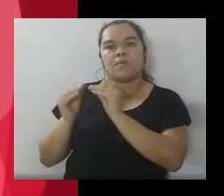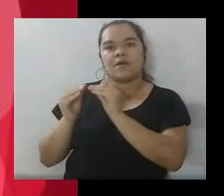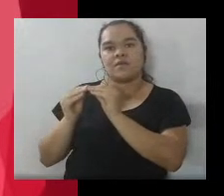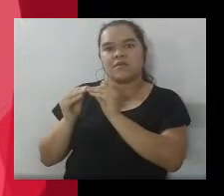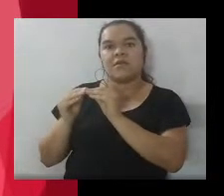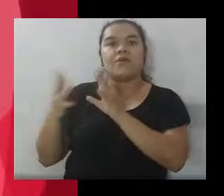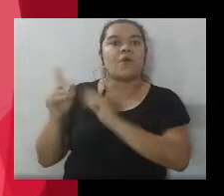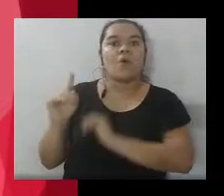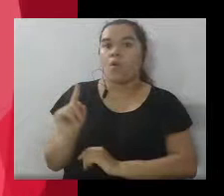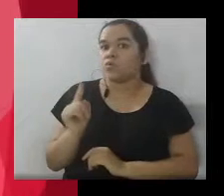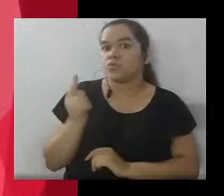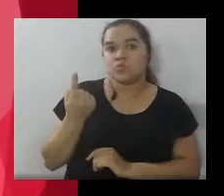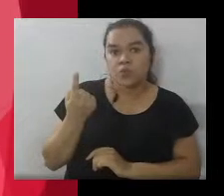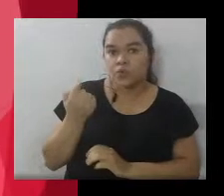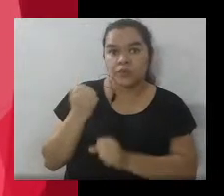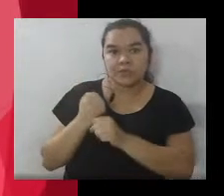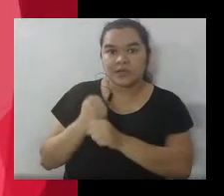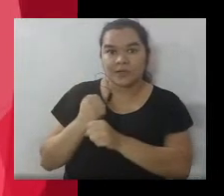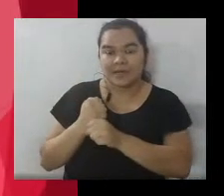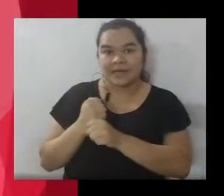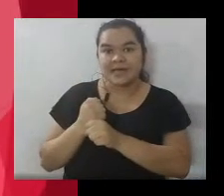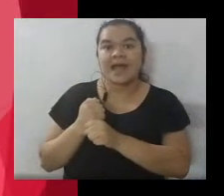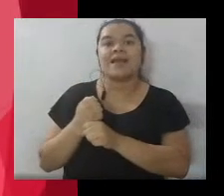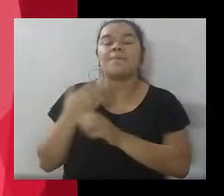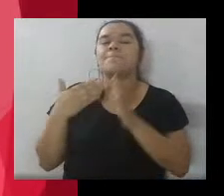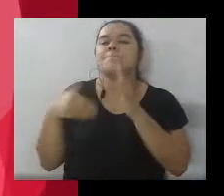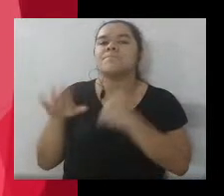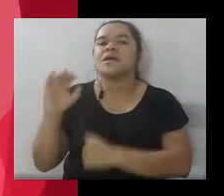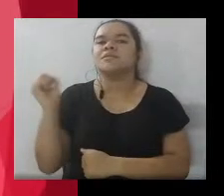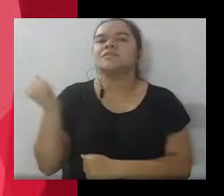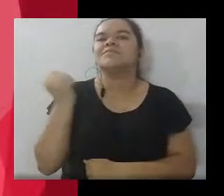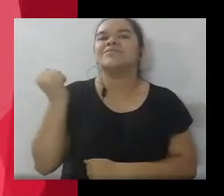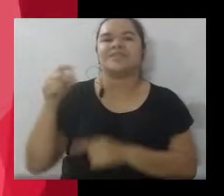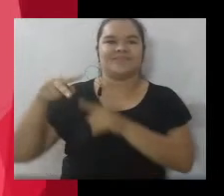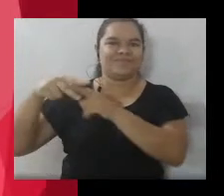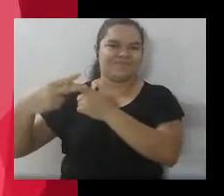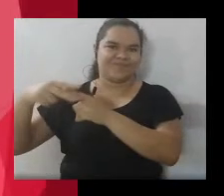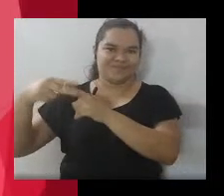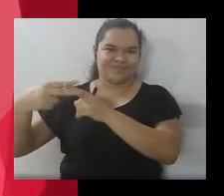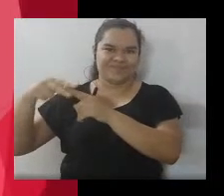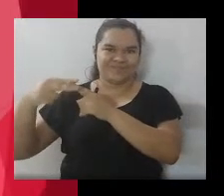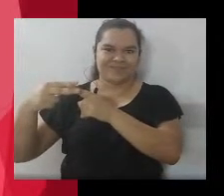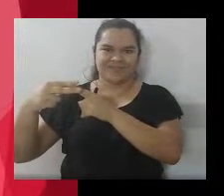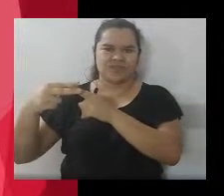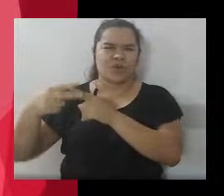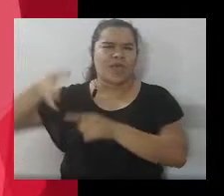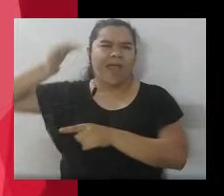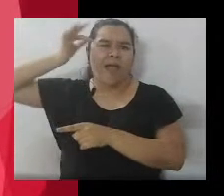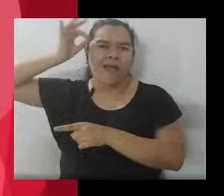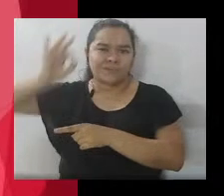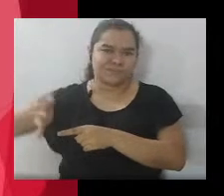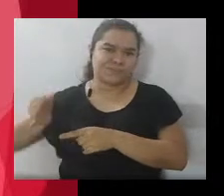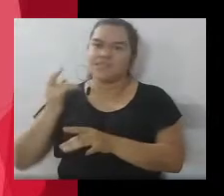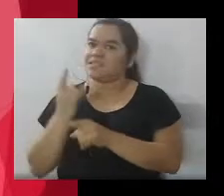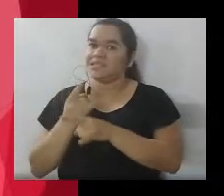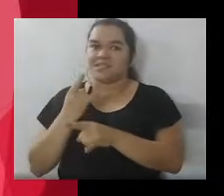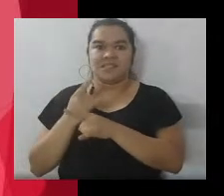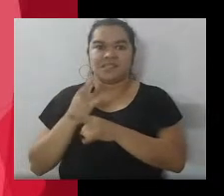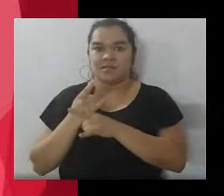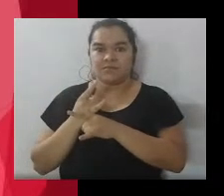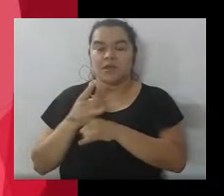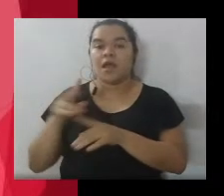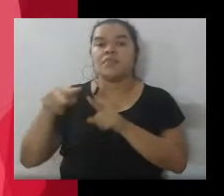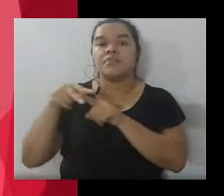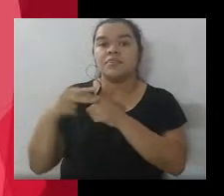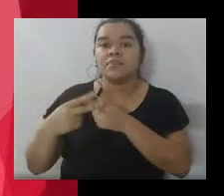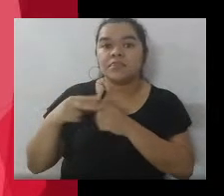tecnología, como herramienta de trabajo. Esos instrumentos son los que ustedes van a poder utilizar